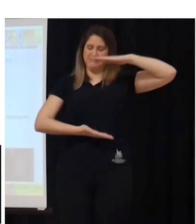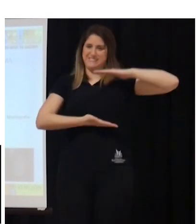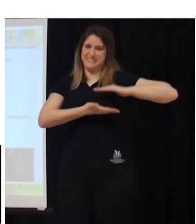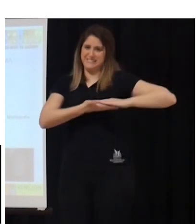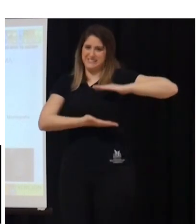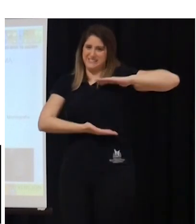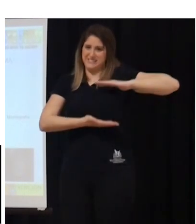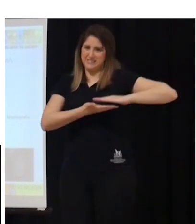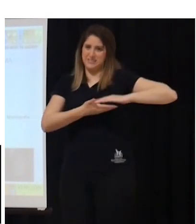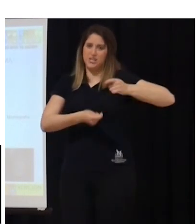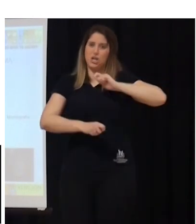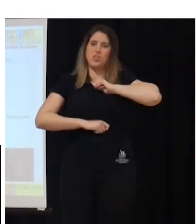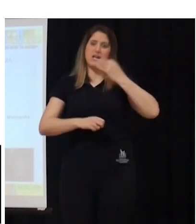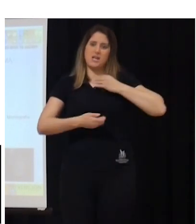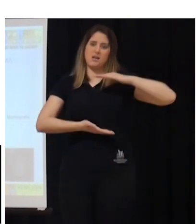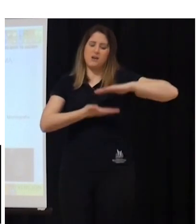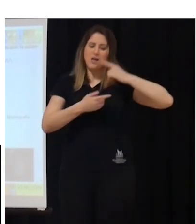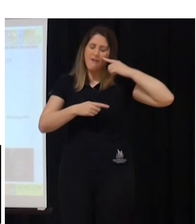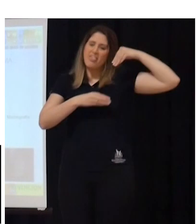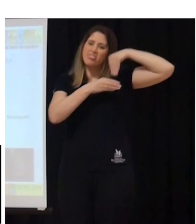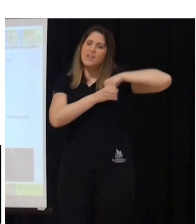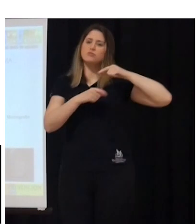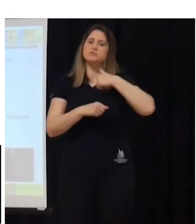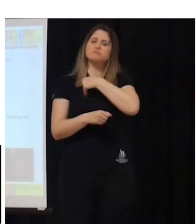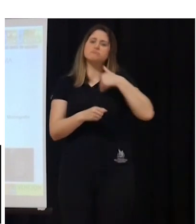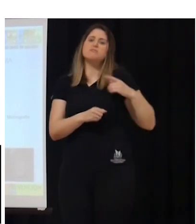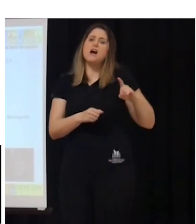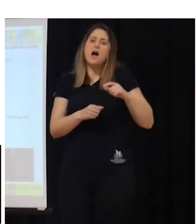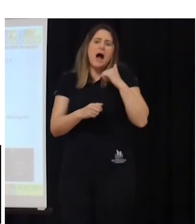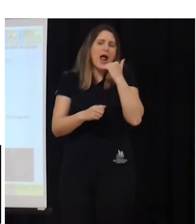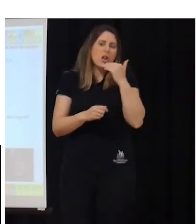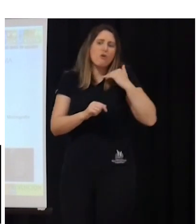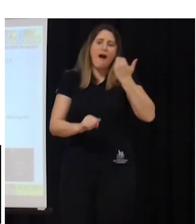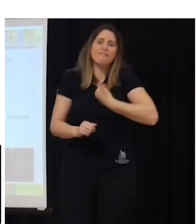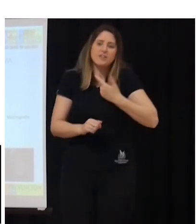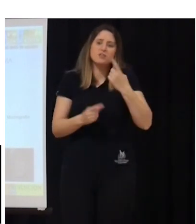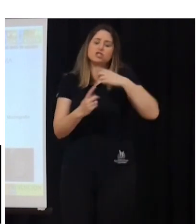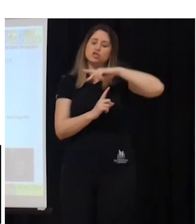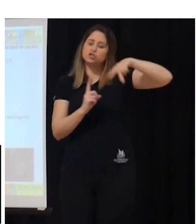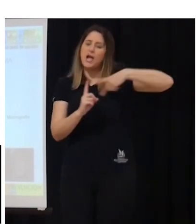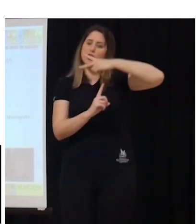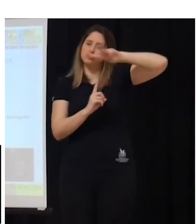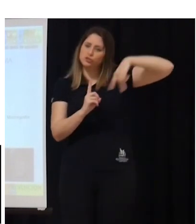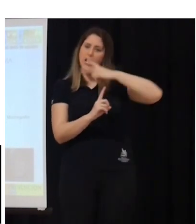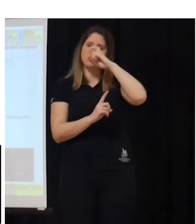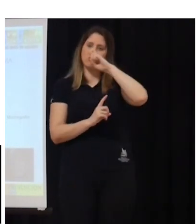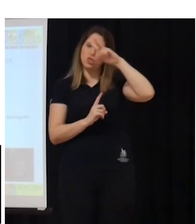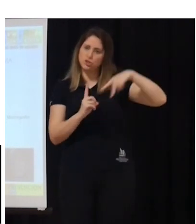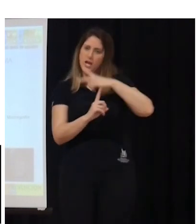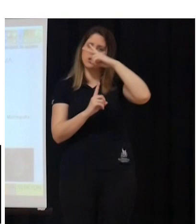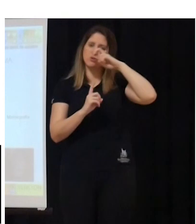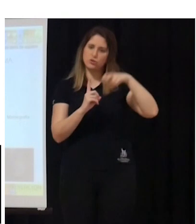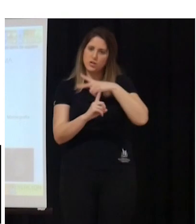nos permite dibujar pequeñas lesiones en el interior de la mama, y se va a realizar cada 2 años.